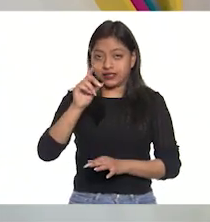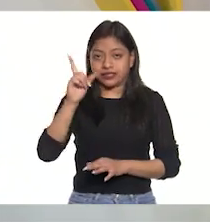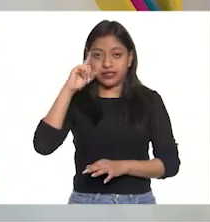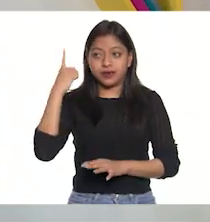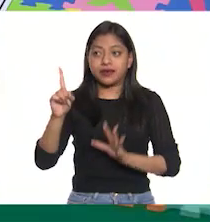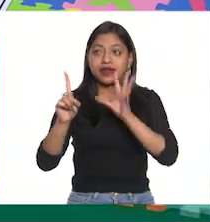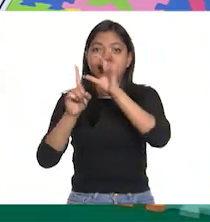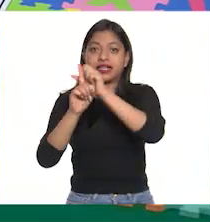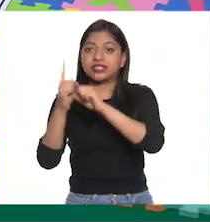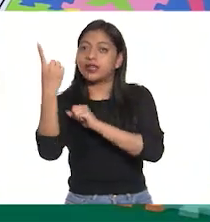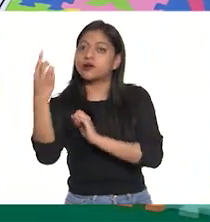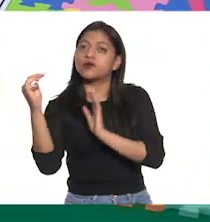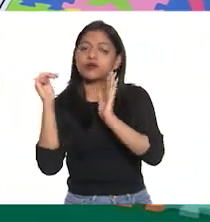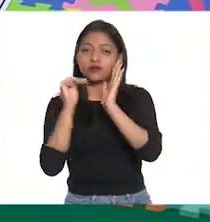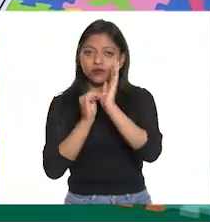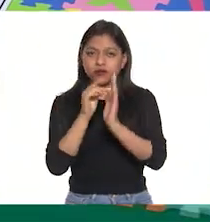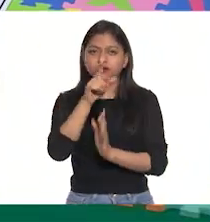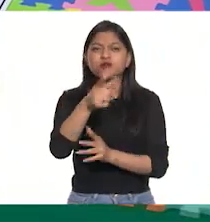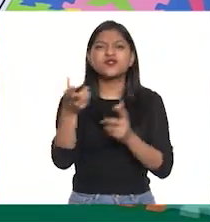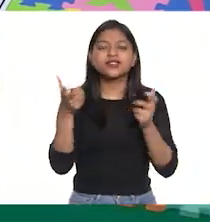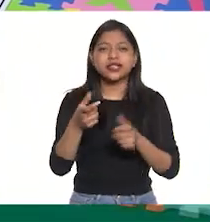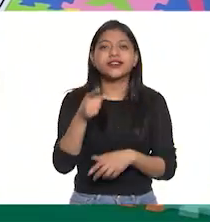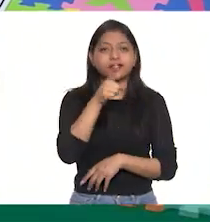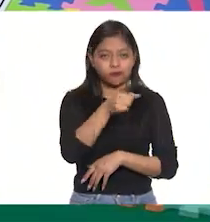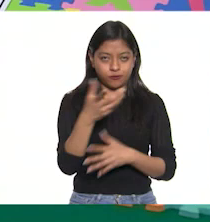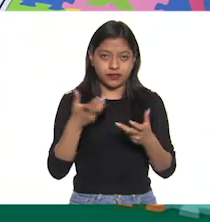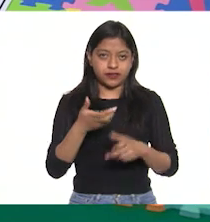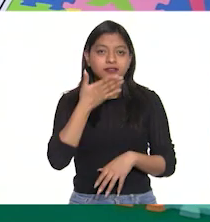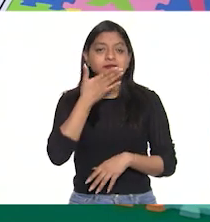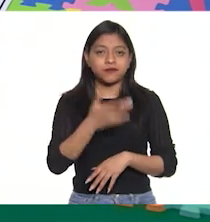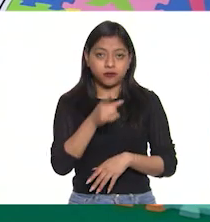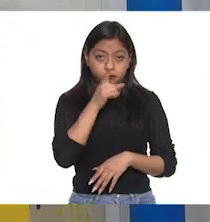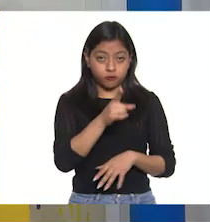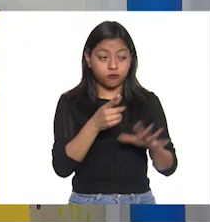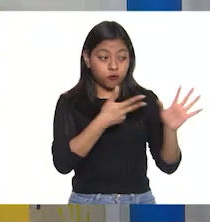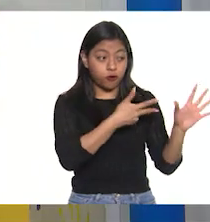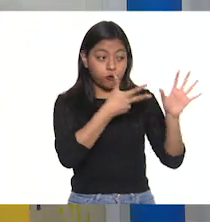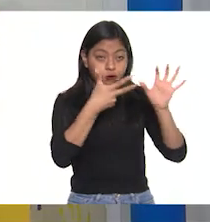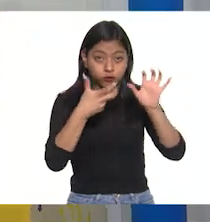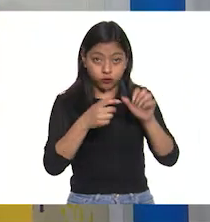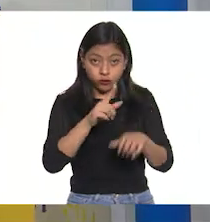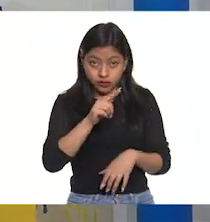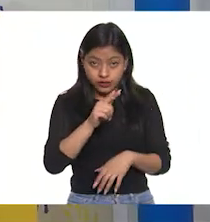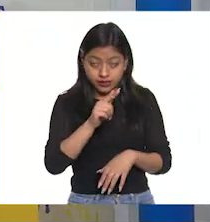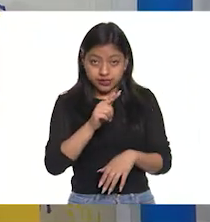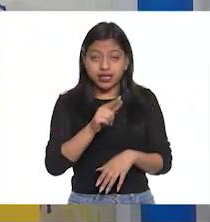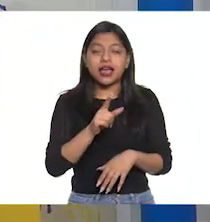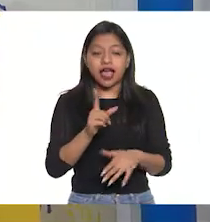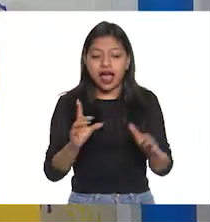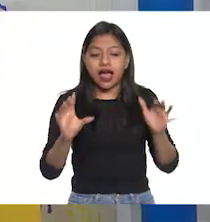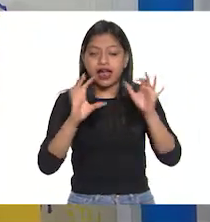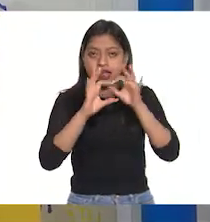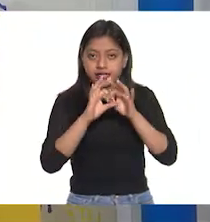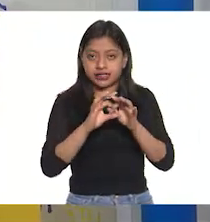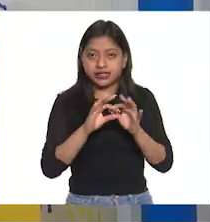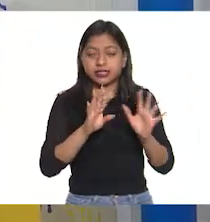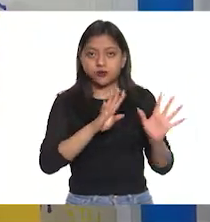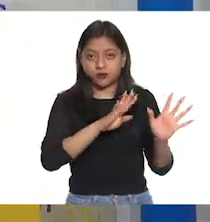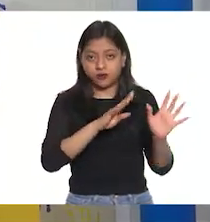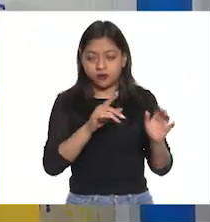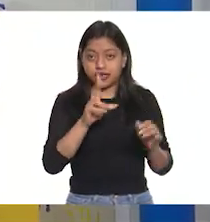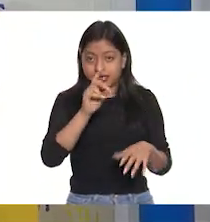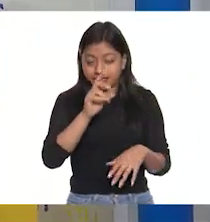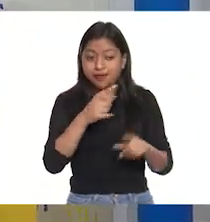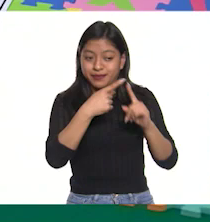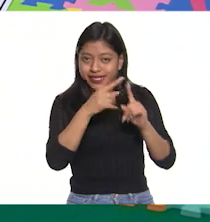Muy bien. Lo que tú hiciste es una buena estrategia. Primero llego a la siguiente centena, que serían los 30,